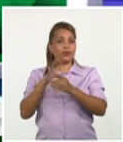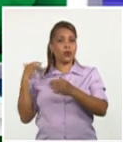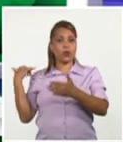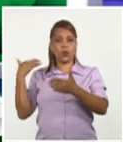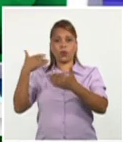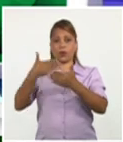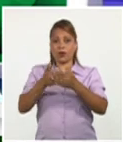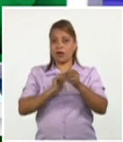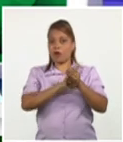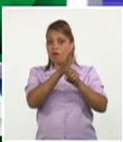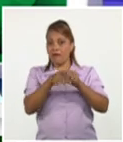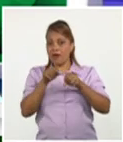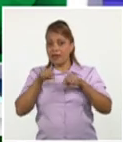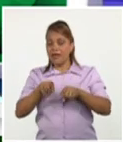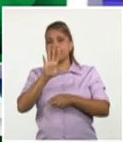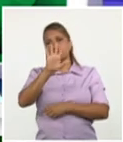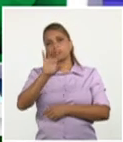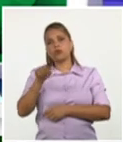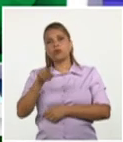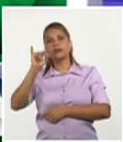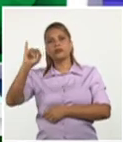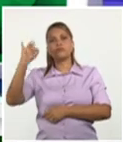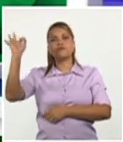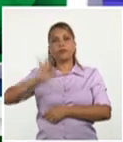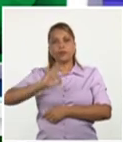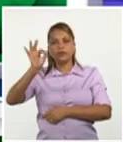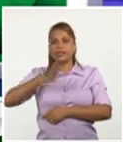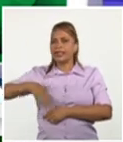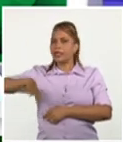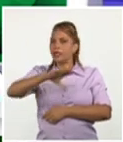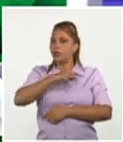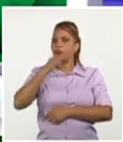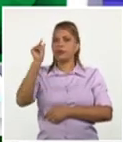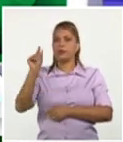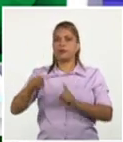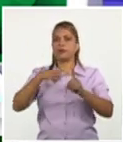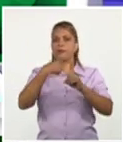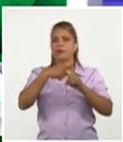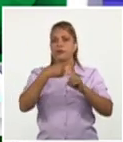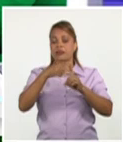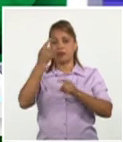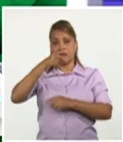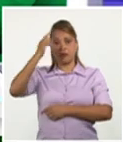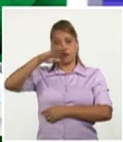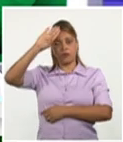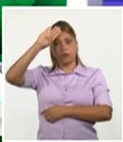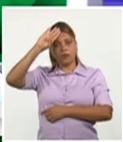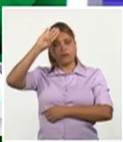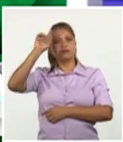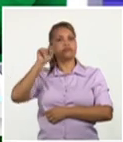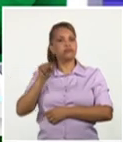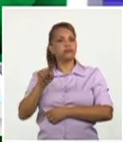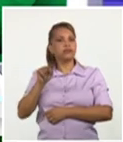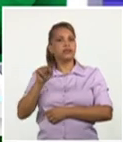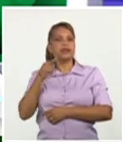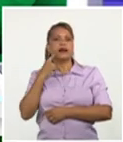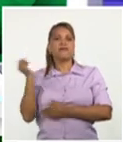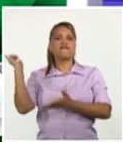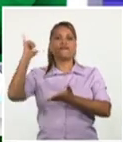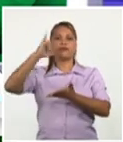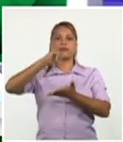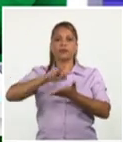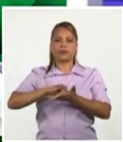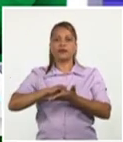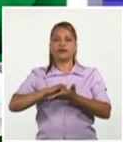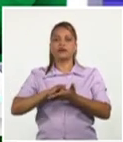el 5,6% de todas las personas diagnosticadas en Cuba han sido casos importados al